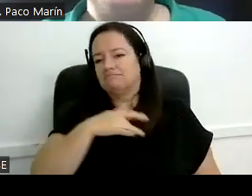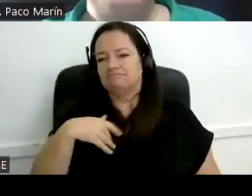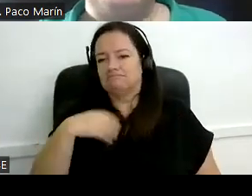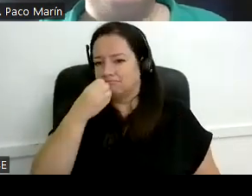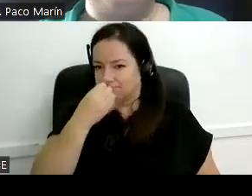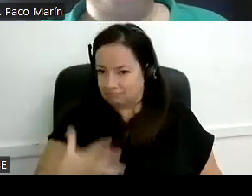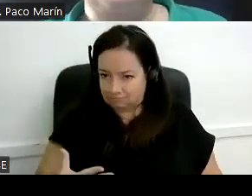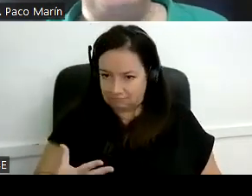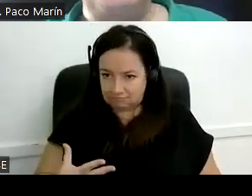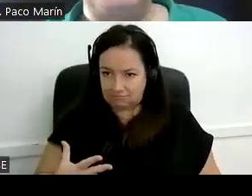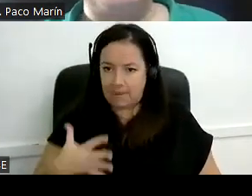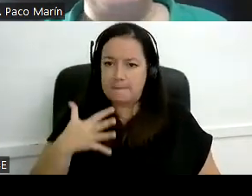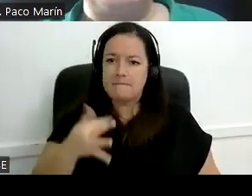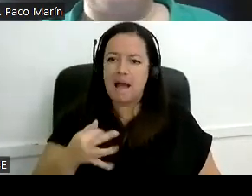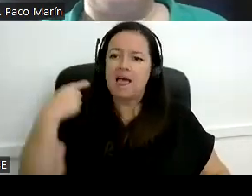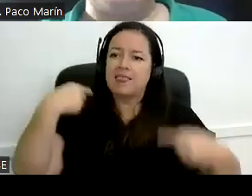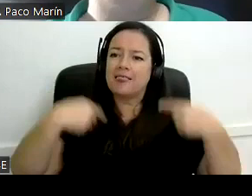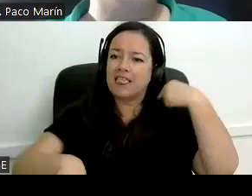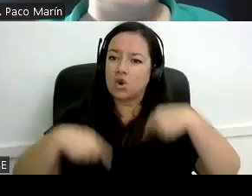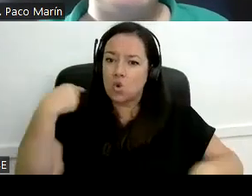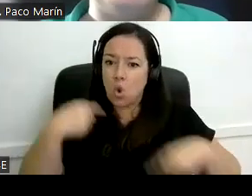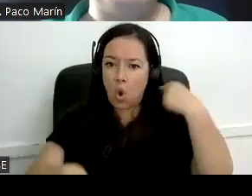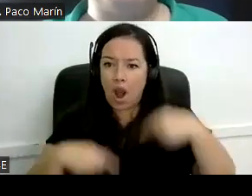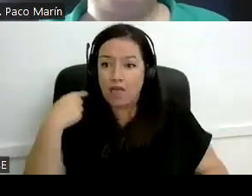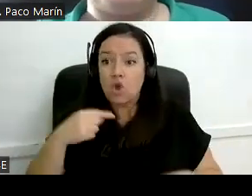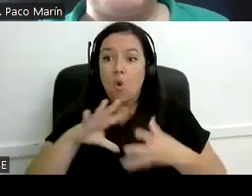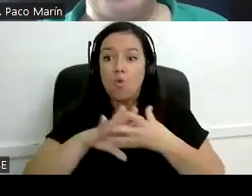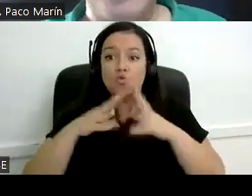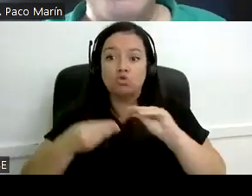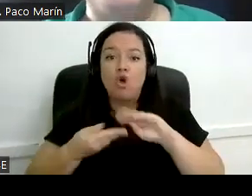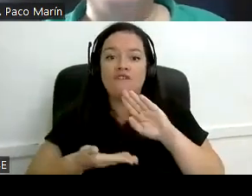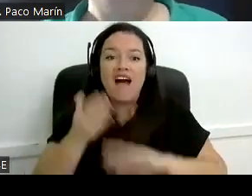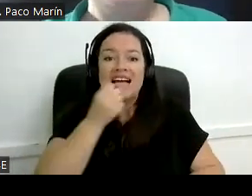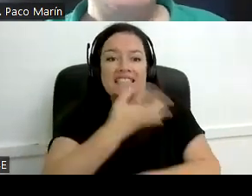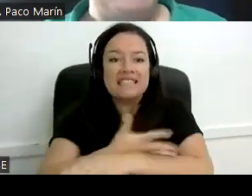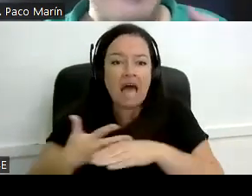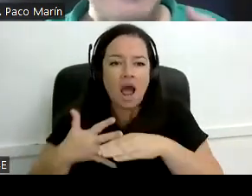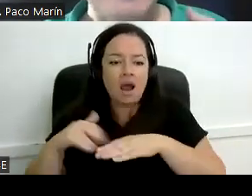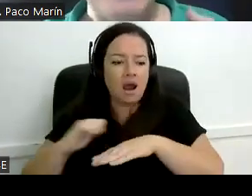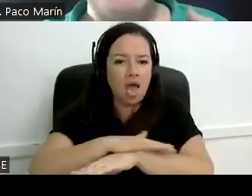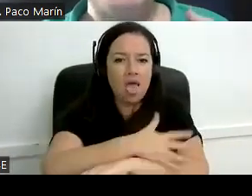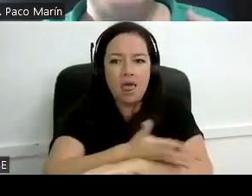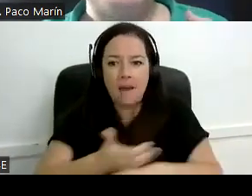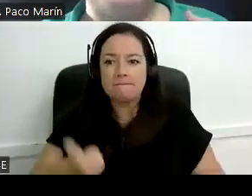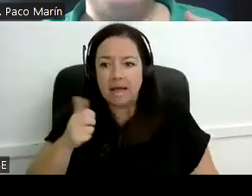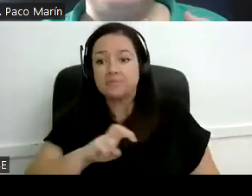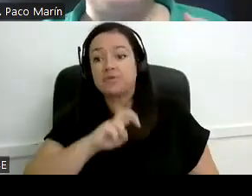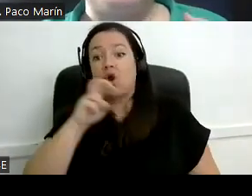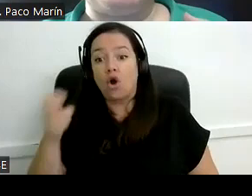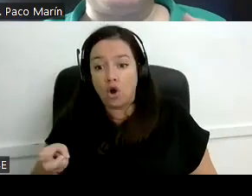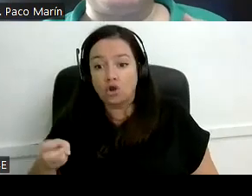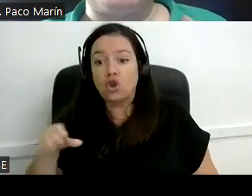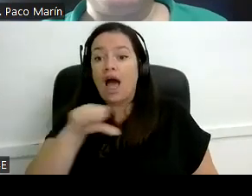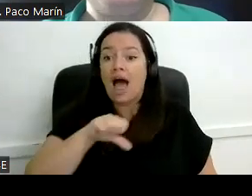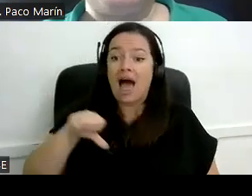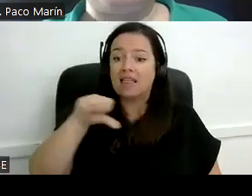bien, tiene cierto efecto circulatorio que hace que llegue más sangre a los músculos y por lo tanto se relajen. La gaulteria es el